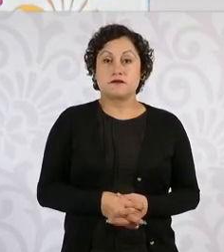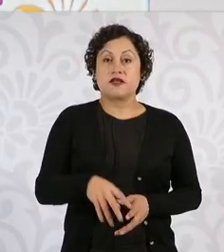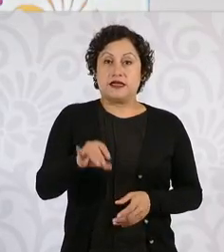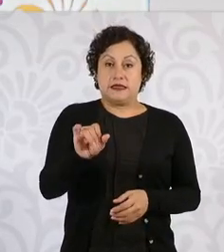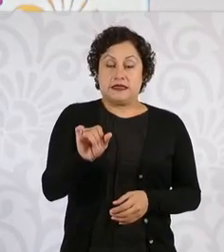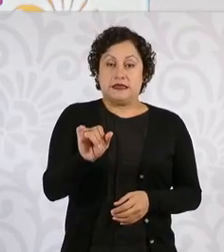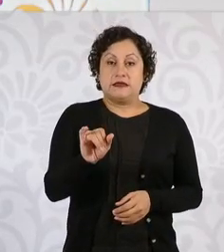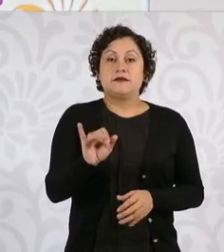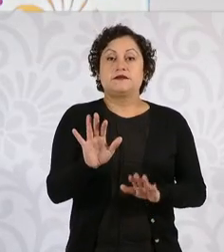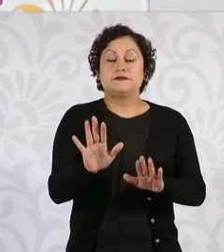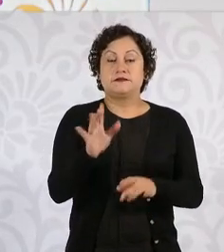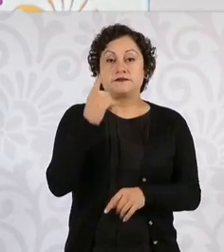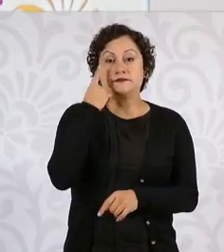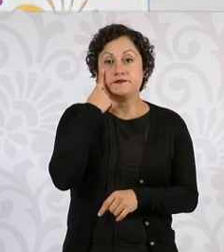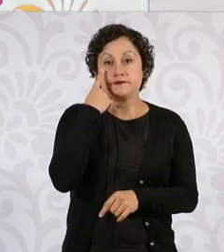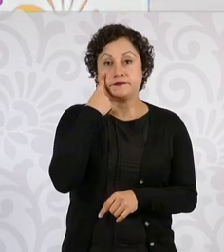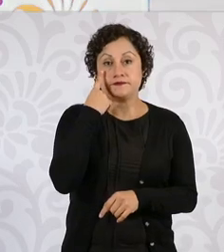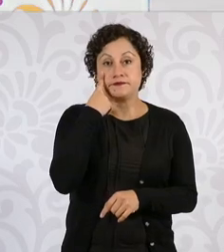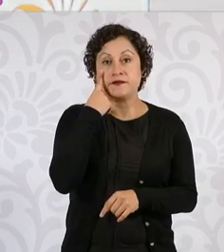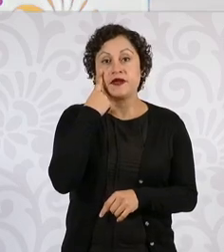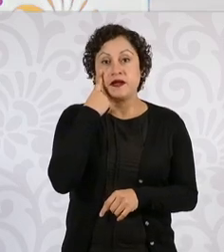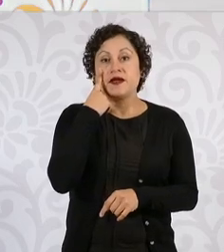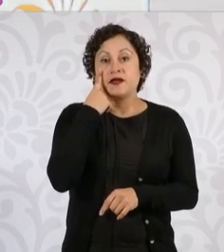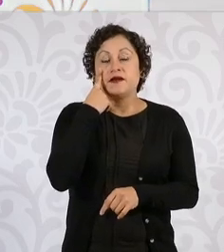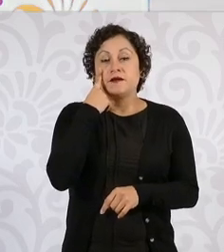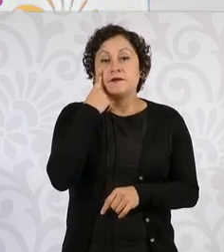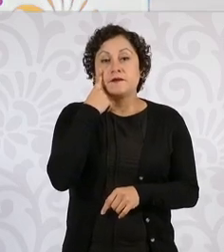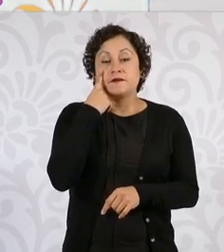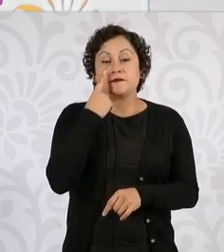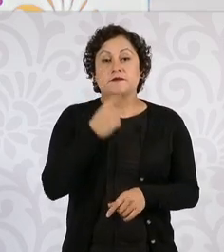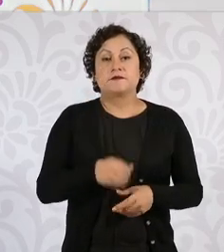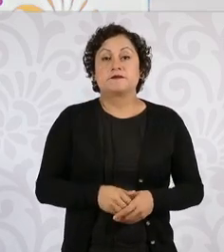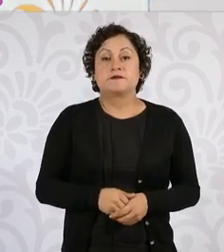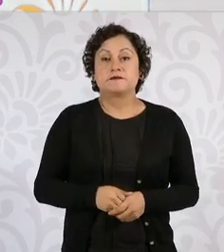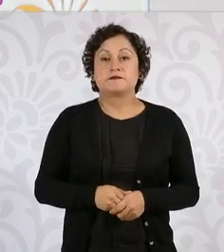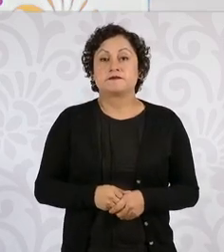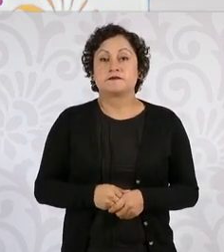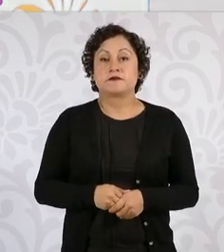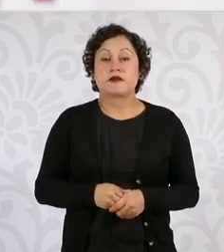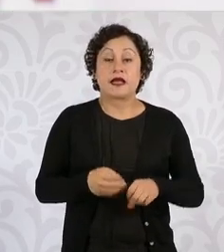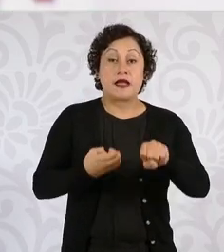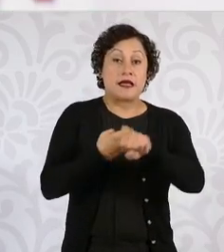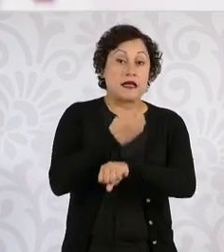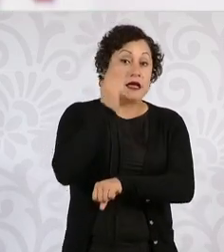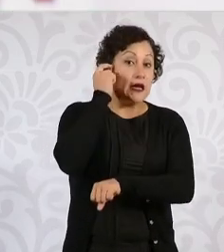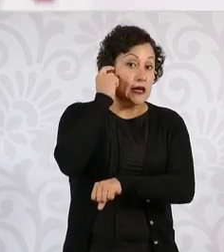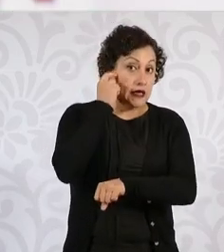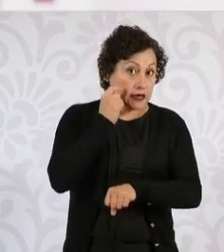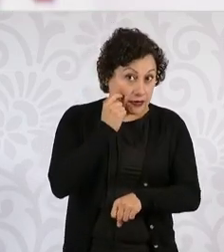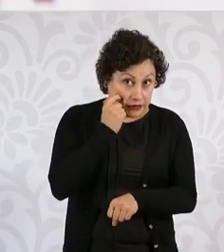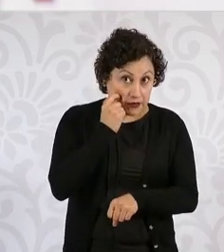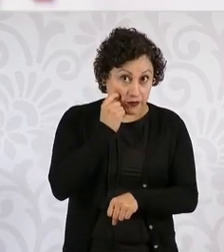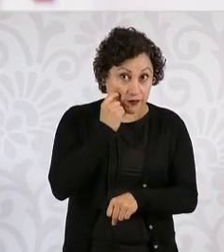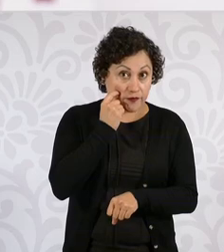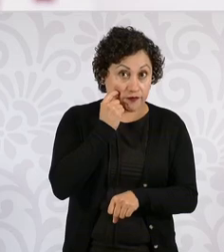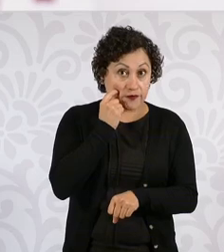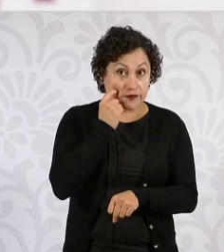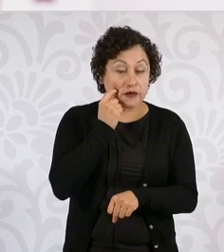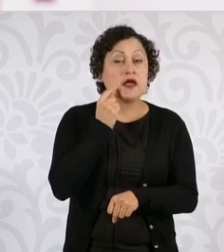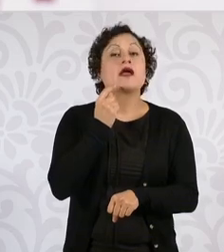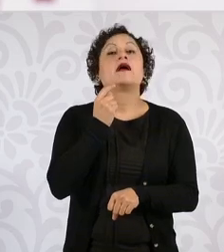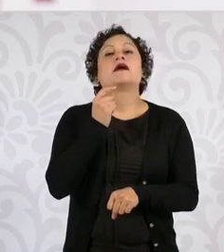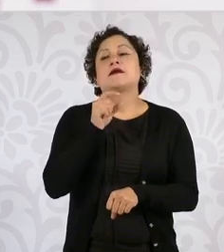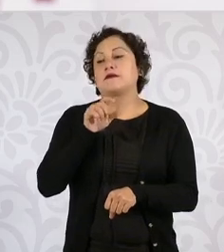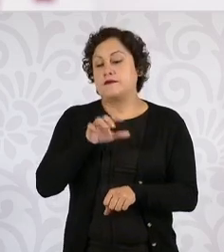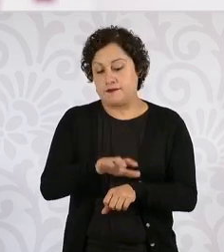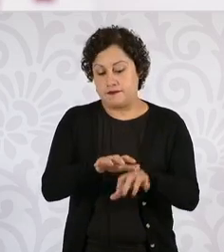Ahora enviamos a más compañeros a Guerrero y más compañeros a Oaxaca.